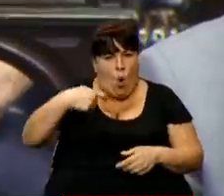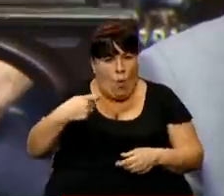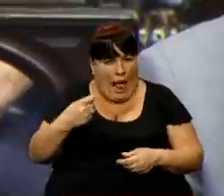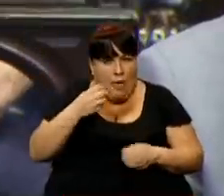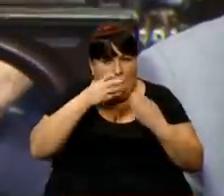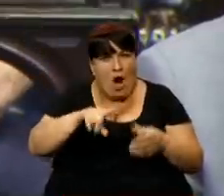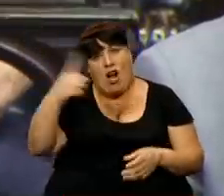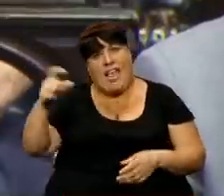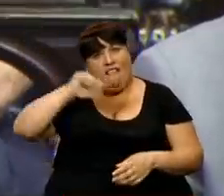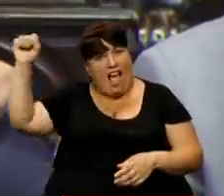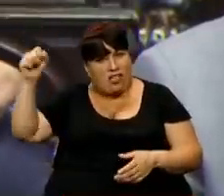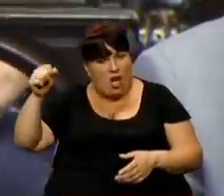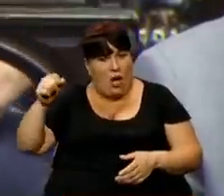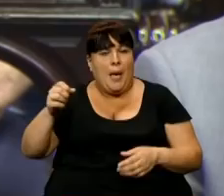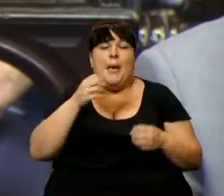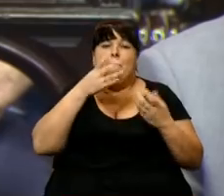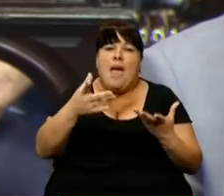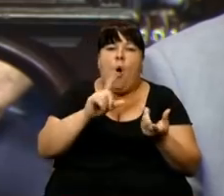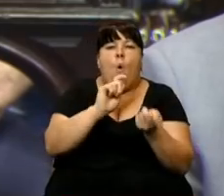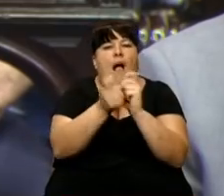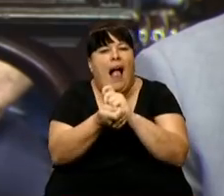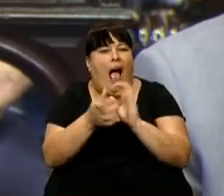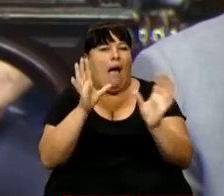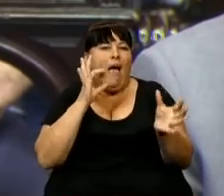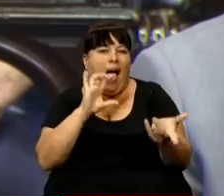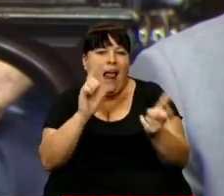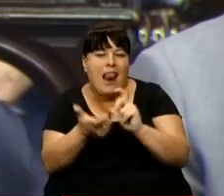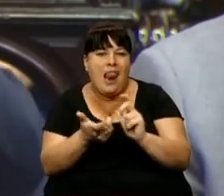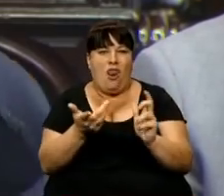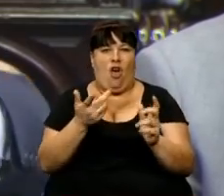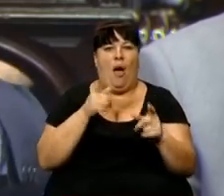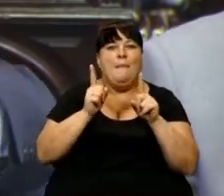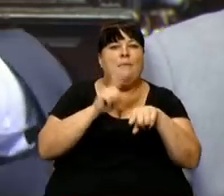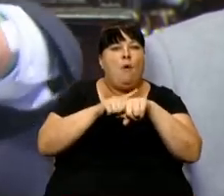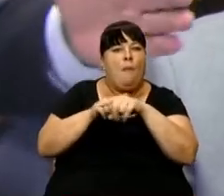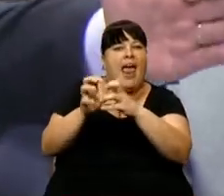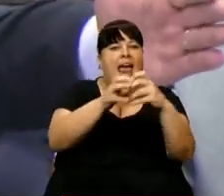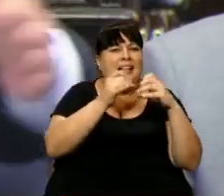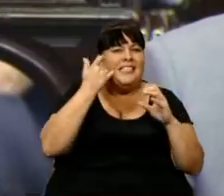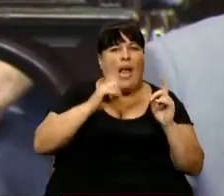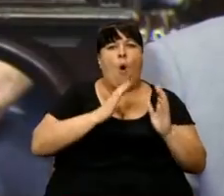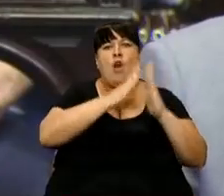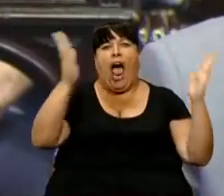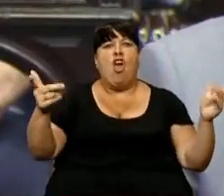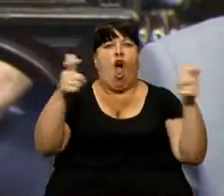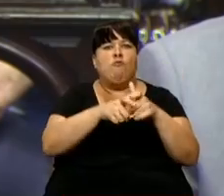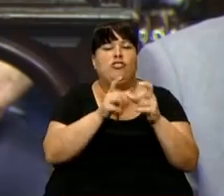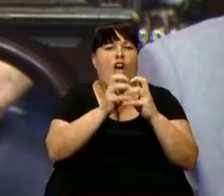jubilados. Hubiesen hecho una transición, mientras discutíamos, pasó un año la